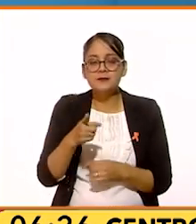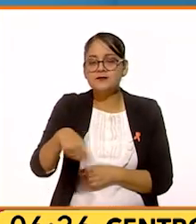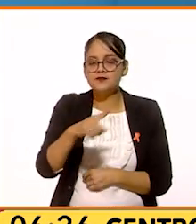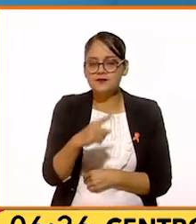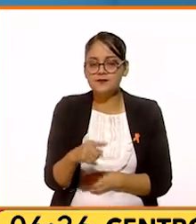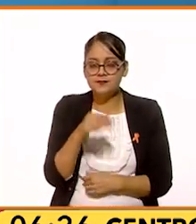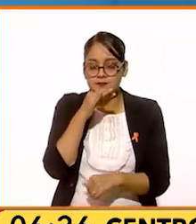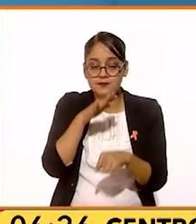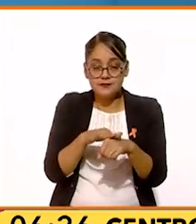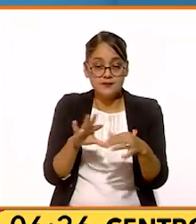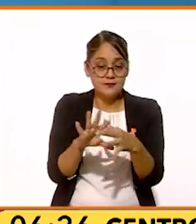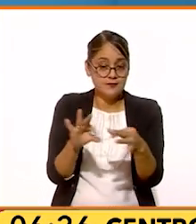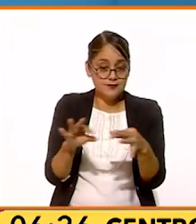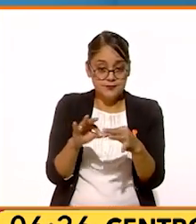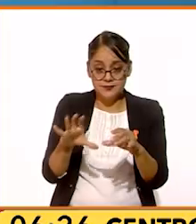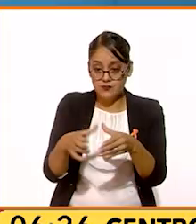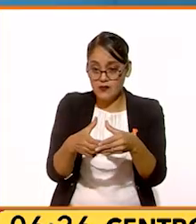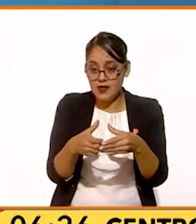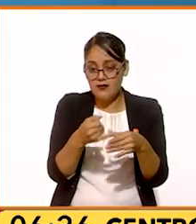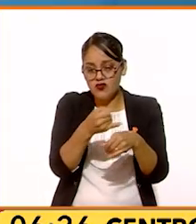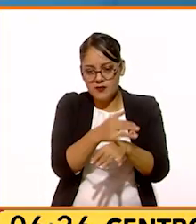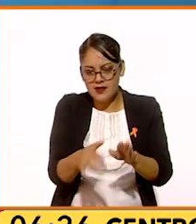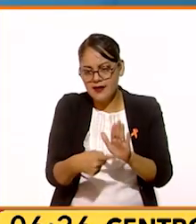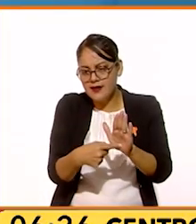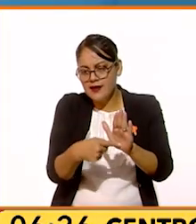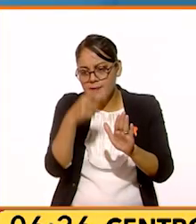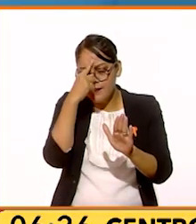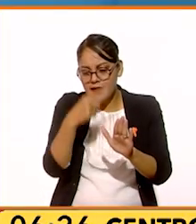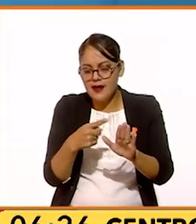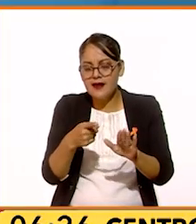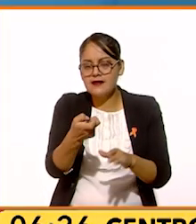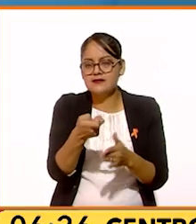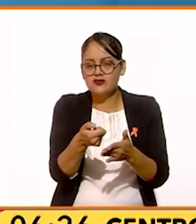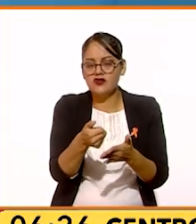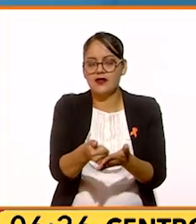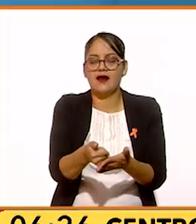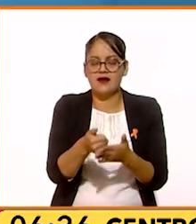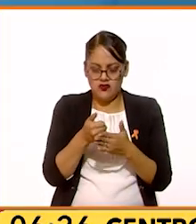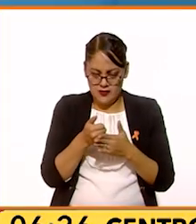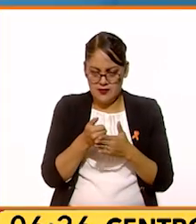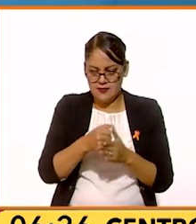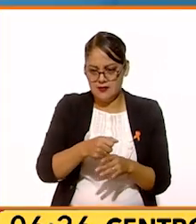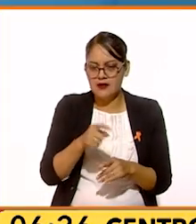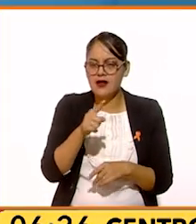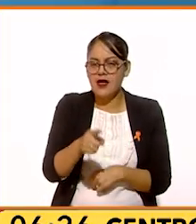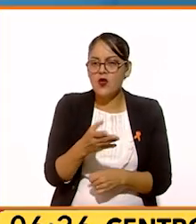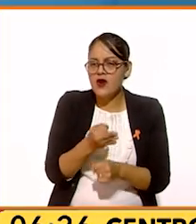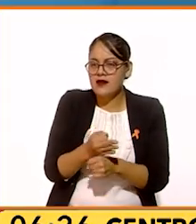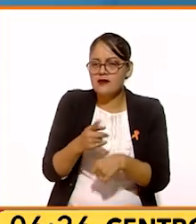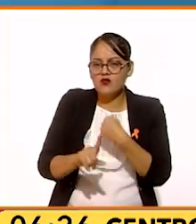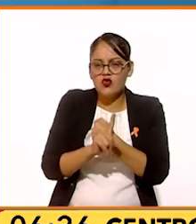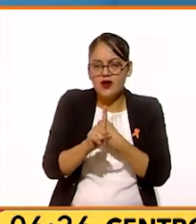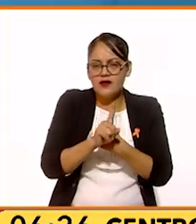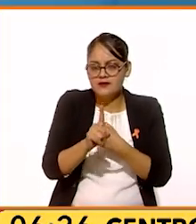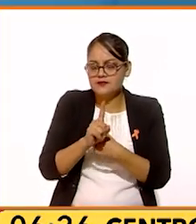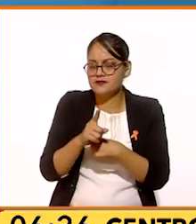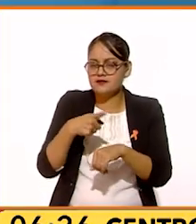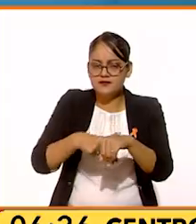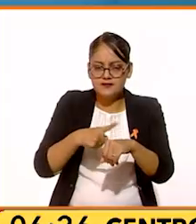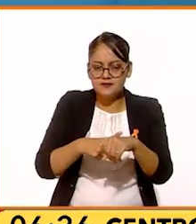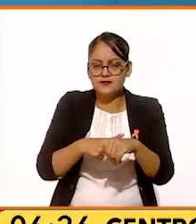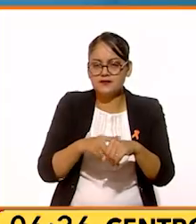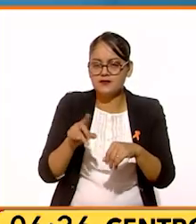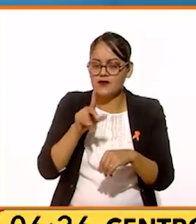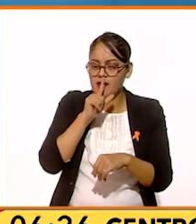manteniendo mensajes clave hacia la comunidad para que pueda ayudarnos a reducir todavía más la densidad